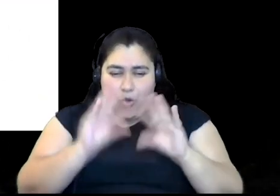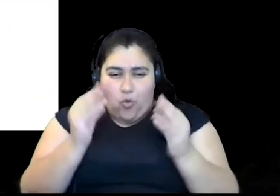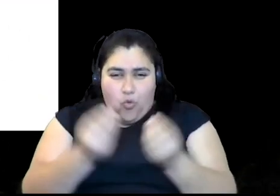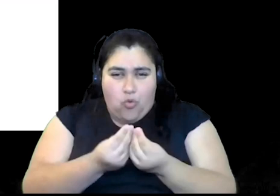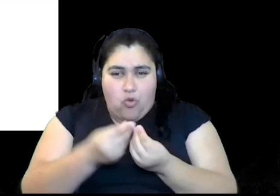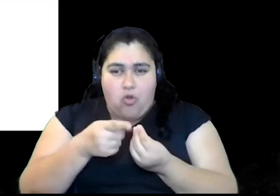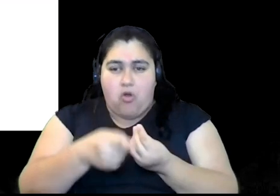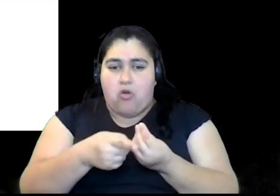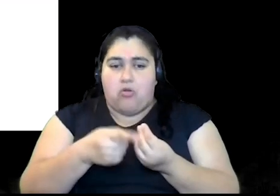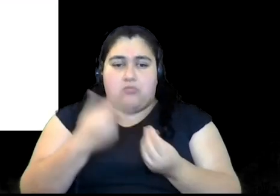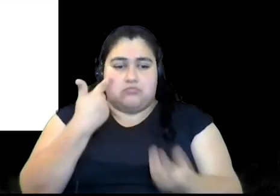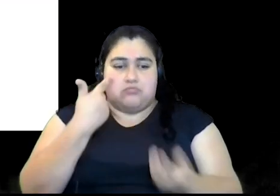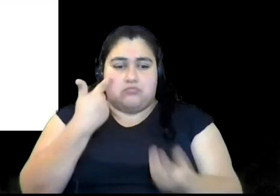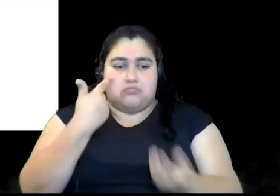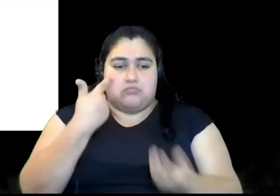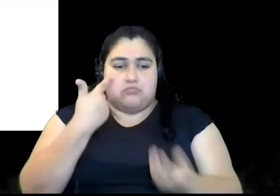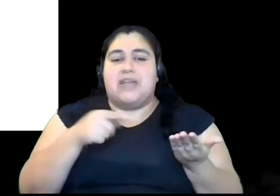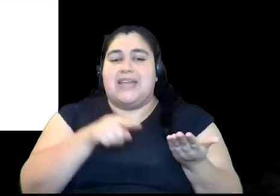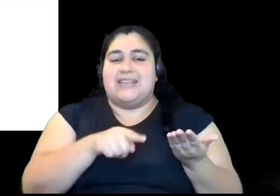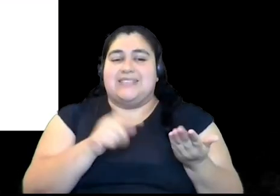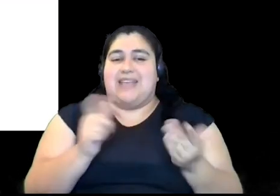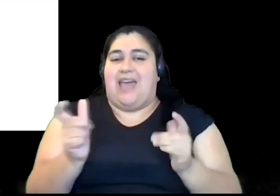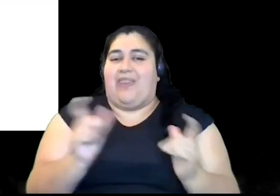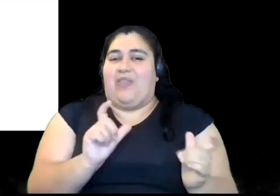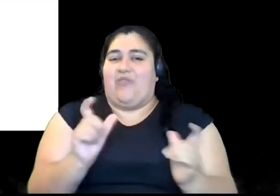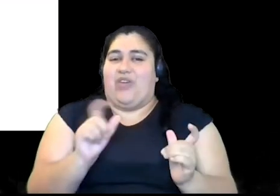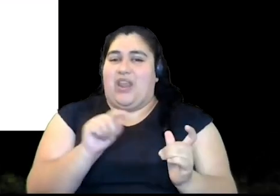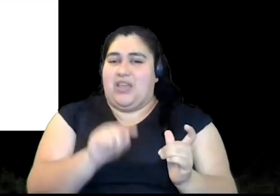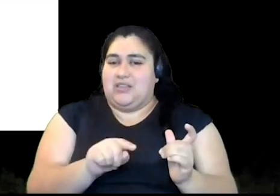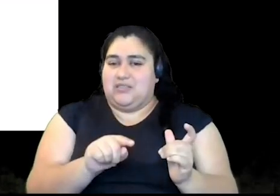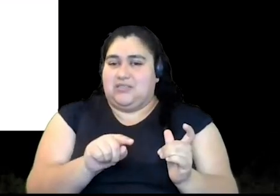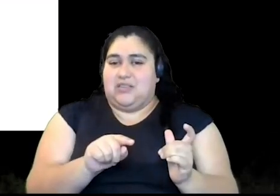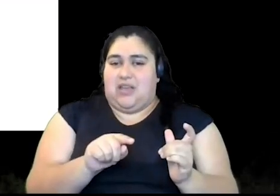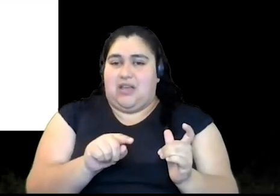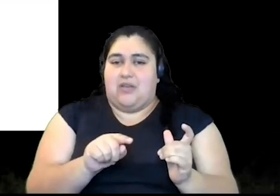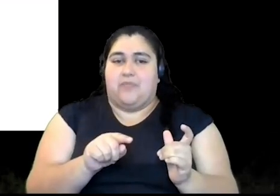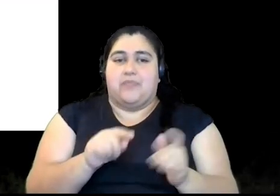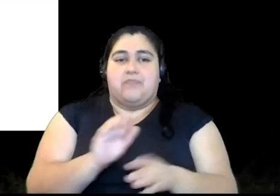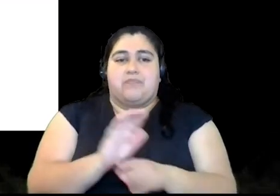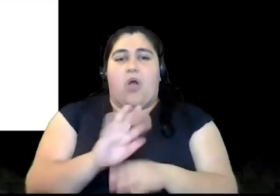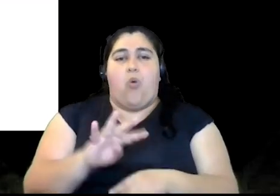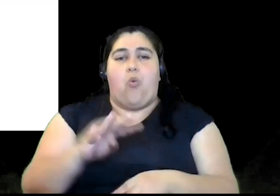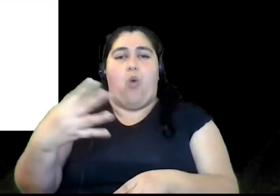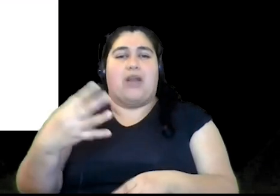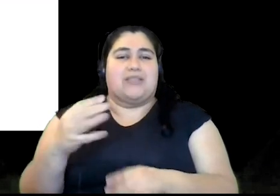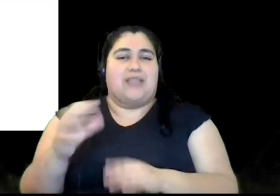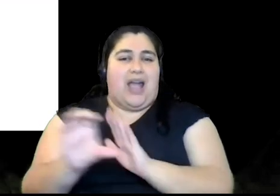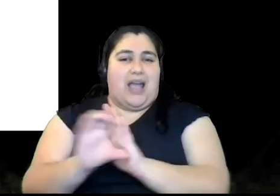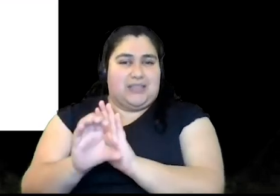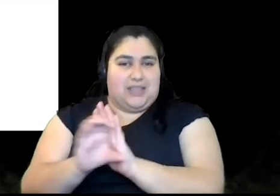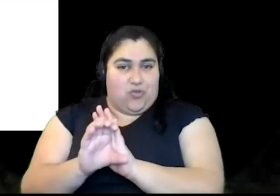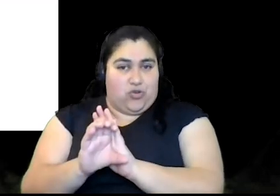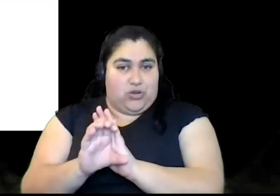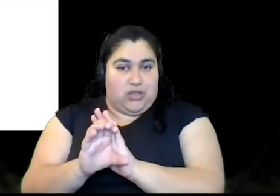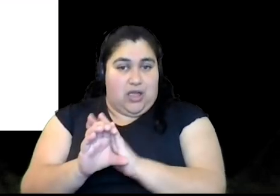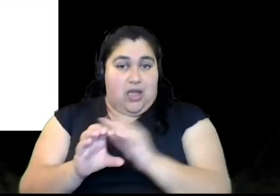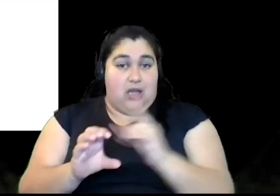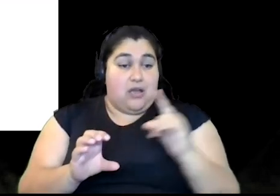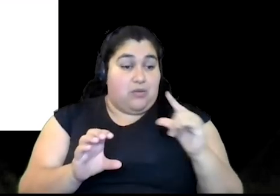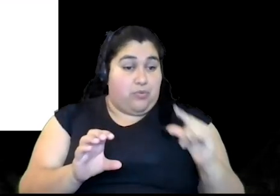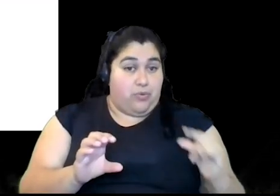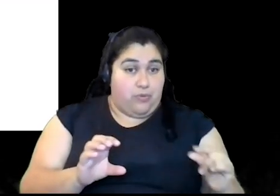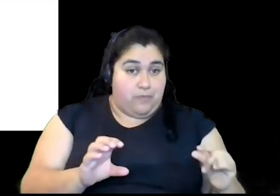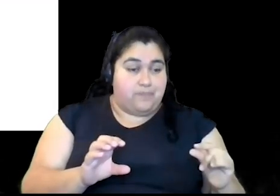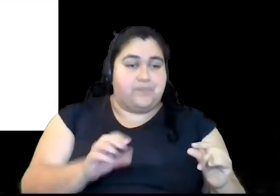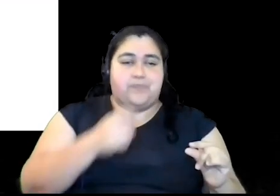matemático. En ese caso, esa diferencia es una renta gravada de cuarta categoría, y lo que está por debajo